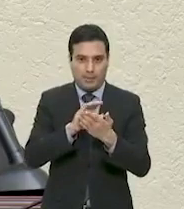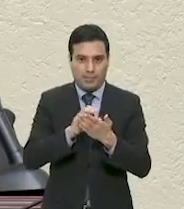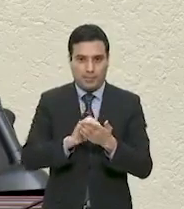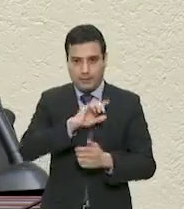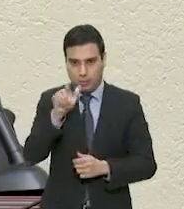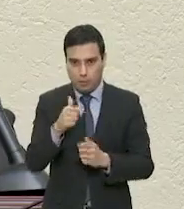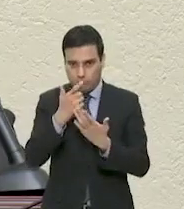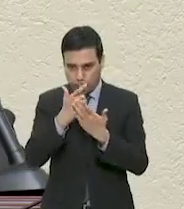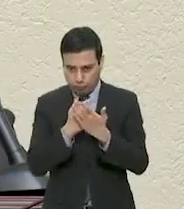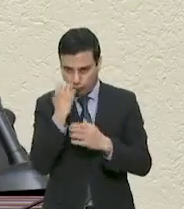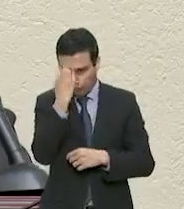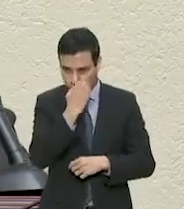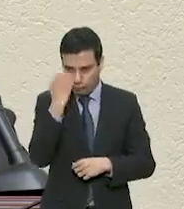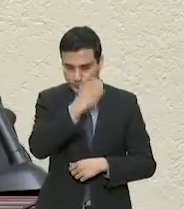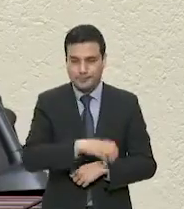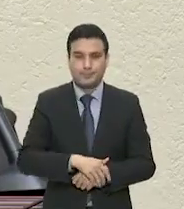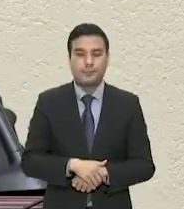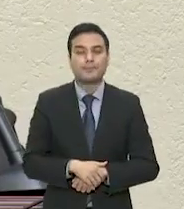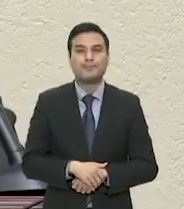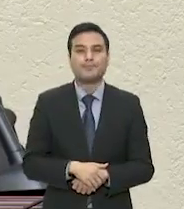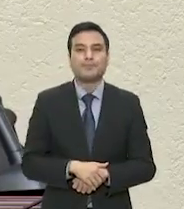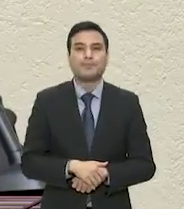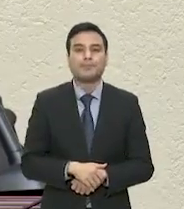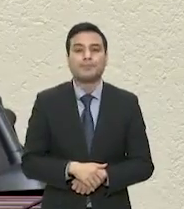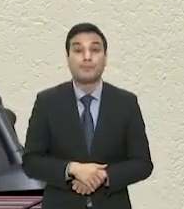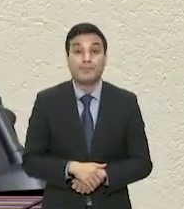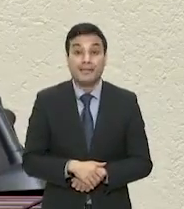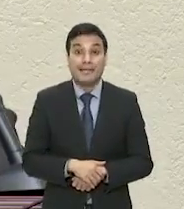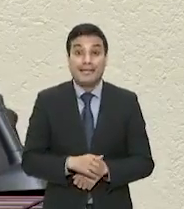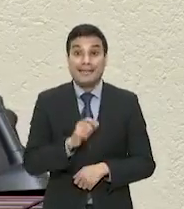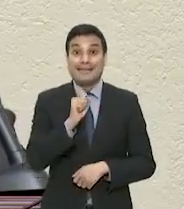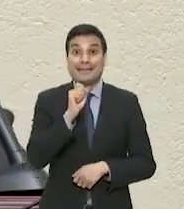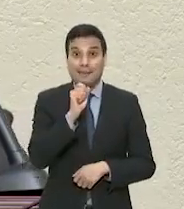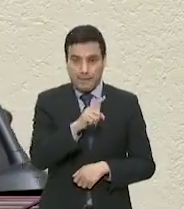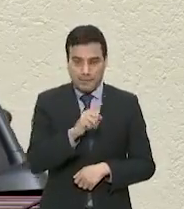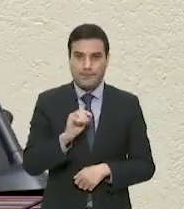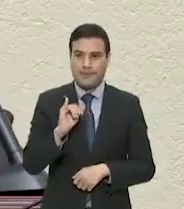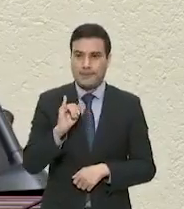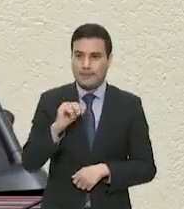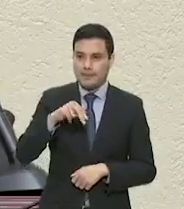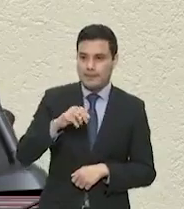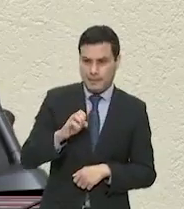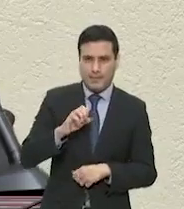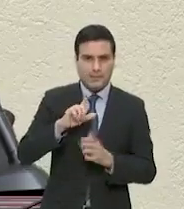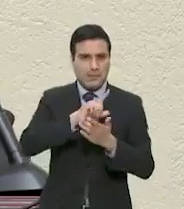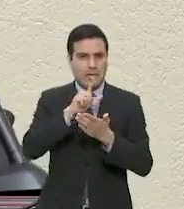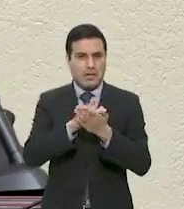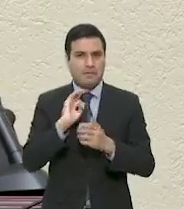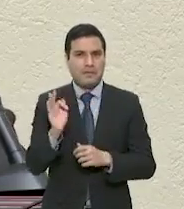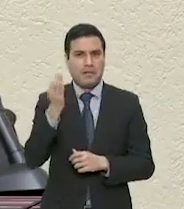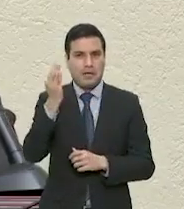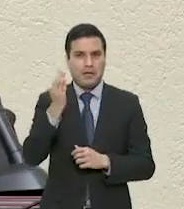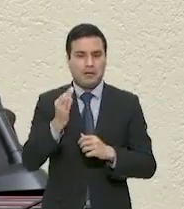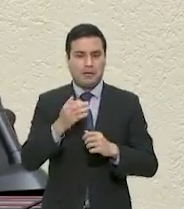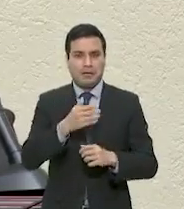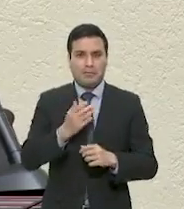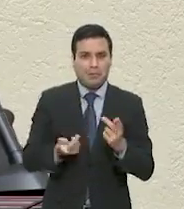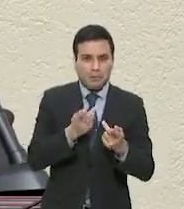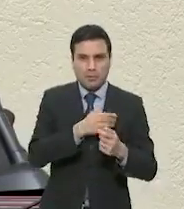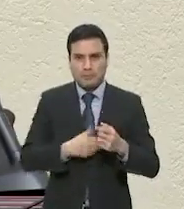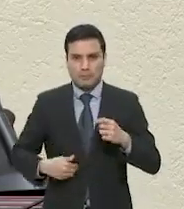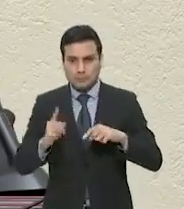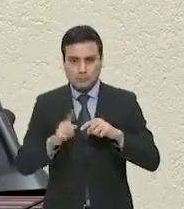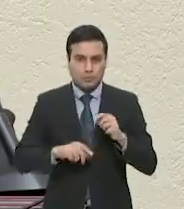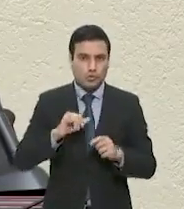validación de las firmas además el ine cumplió con lo estipulado en la ley federal de revocación de mandato haciendo justo hace una